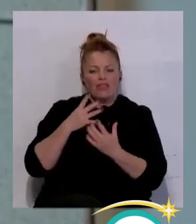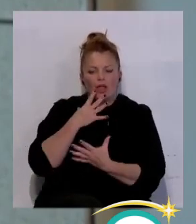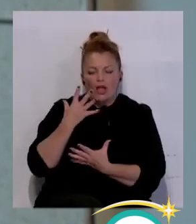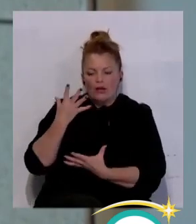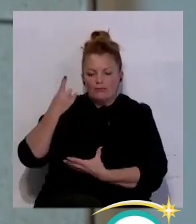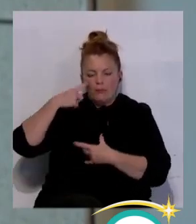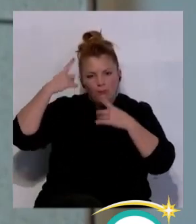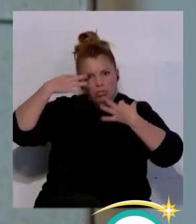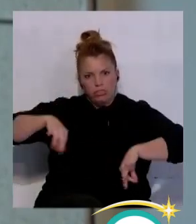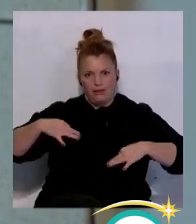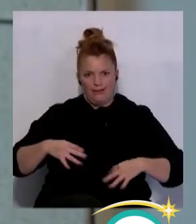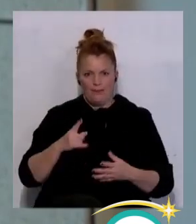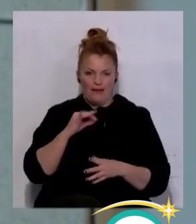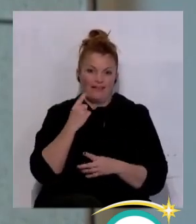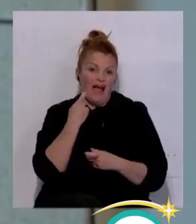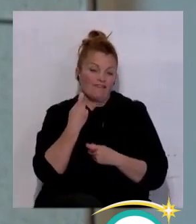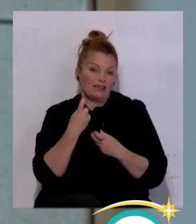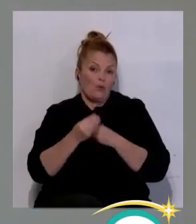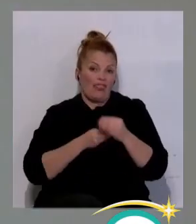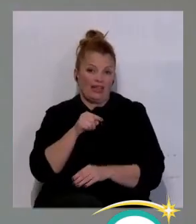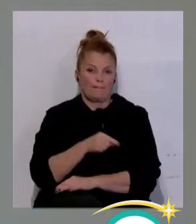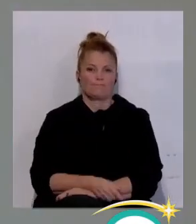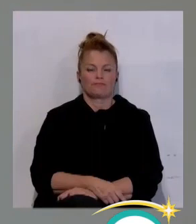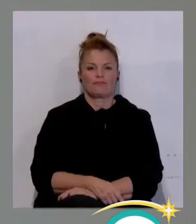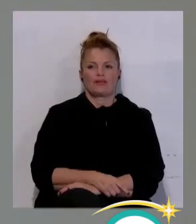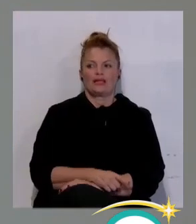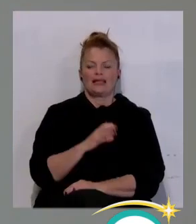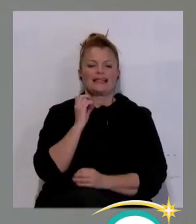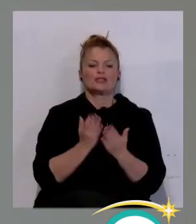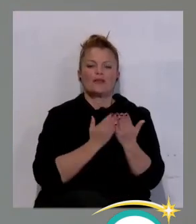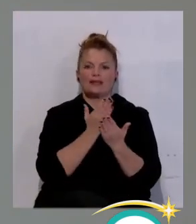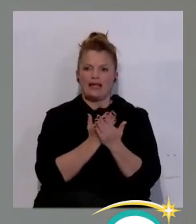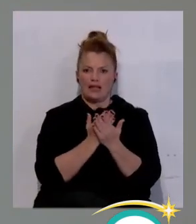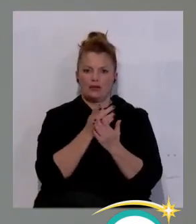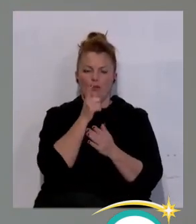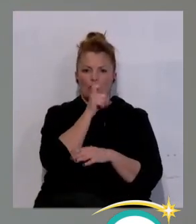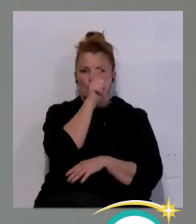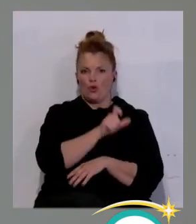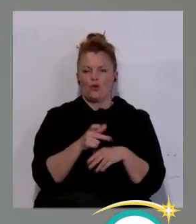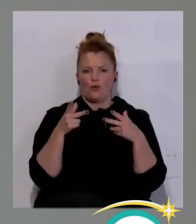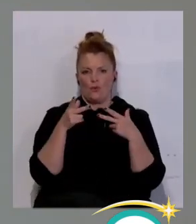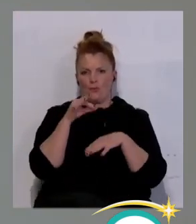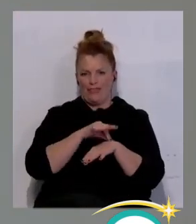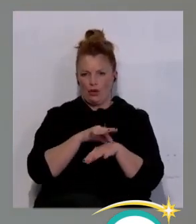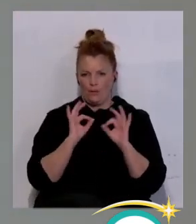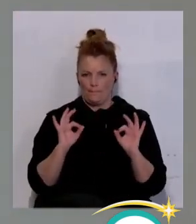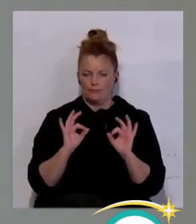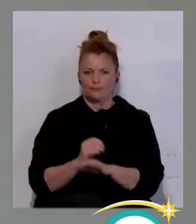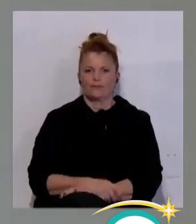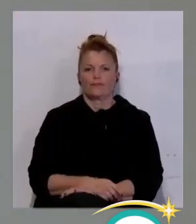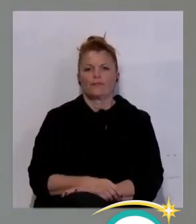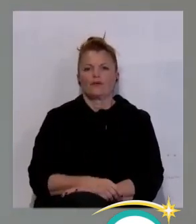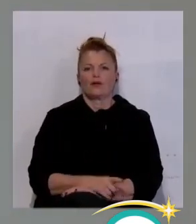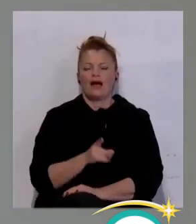que es realmente lo que nos queda por hacer prácticamente. Tiene que ser solicitada expresamente por el facultativo, ¿vale? La verdad es